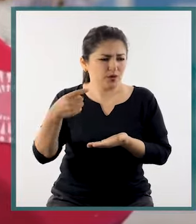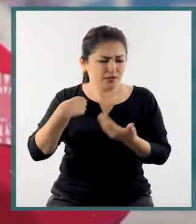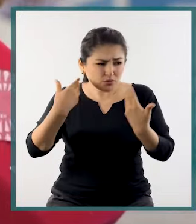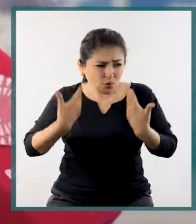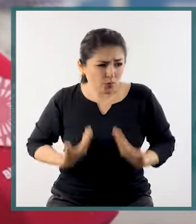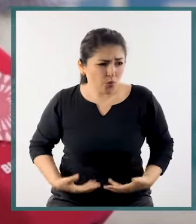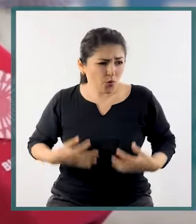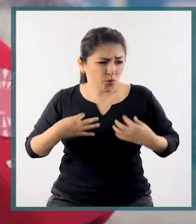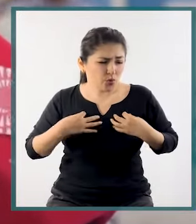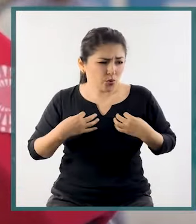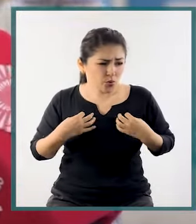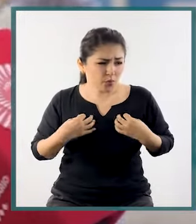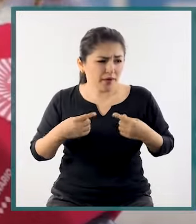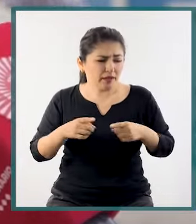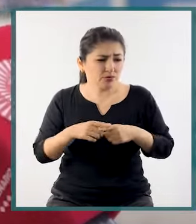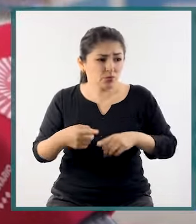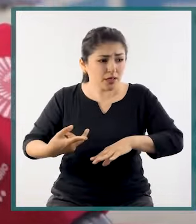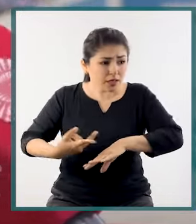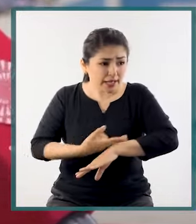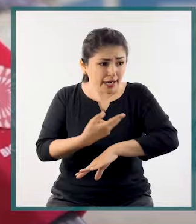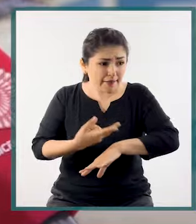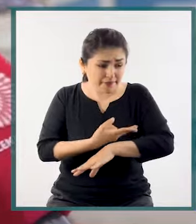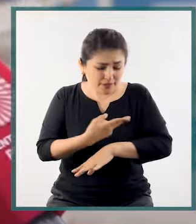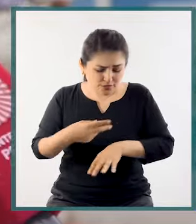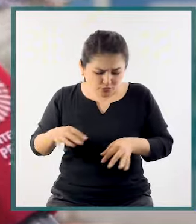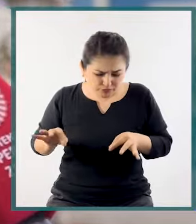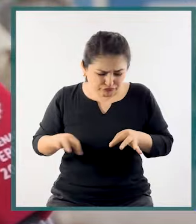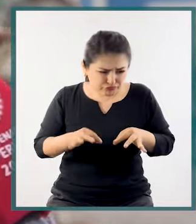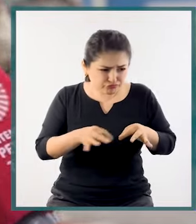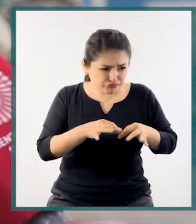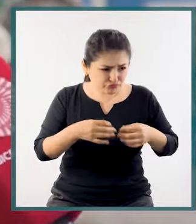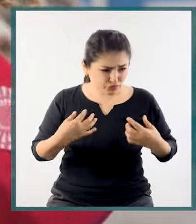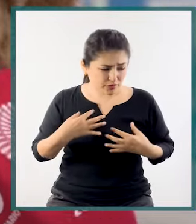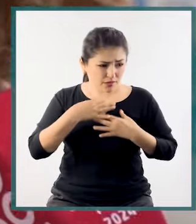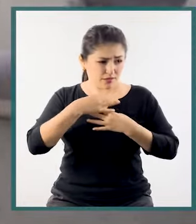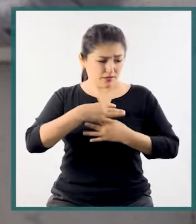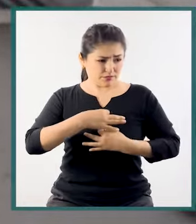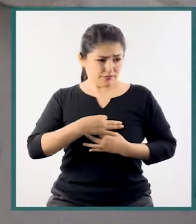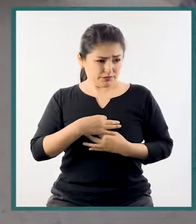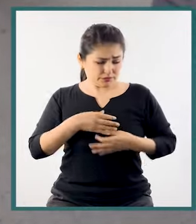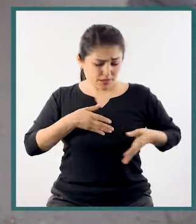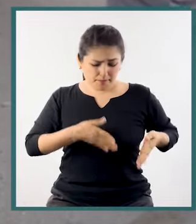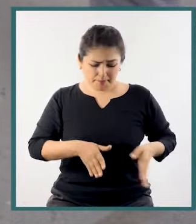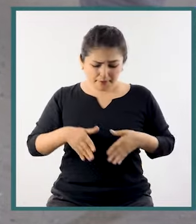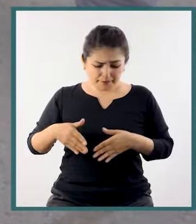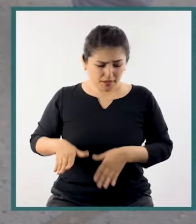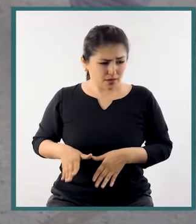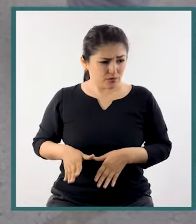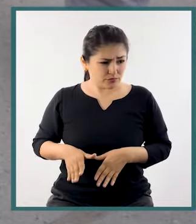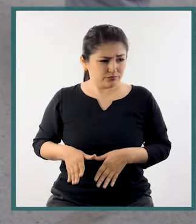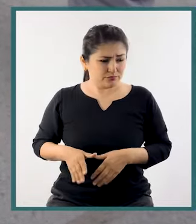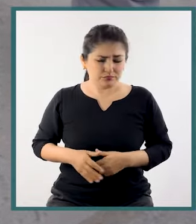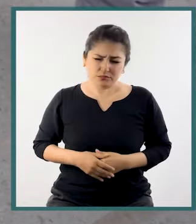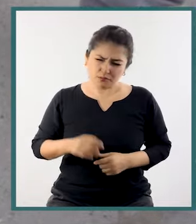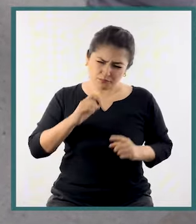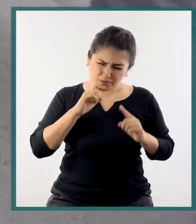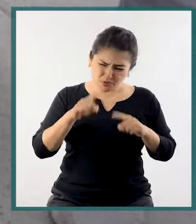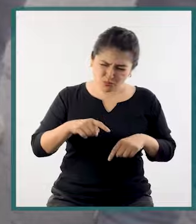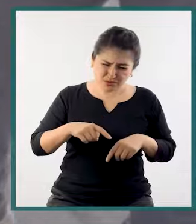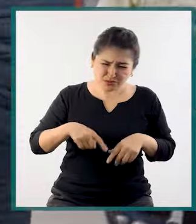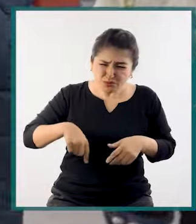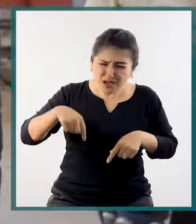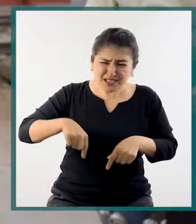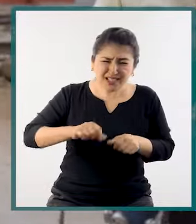donde el vestuario es pues un diseñador hecho de lana de carnero, la camisa de bayeta, el pantalón de